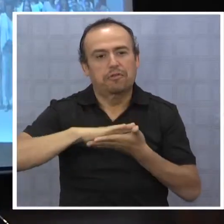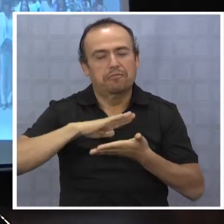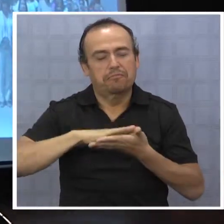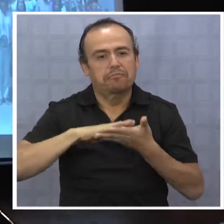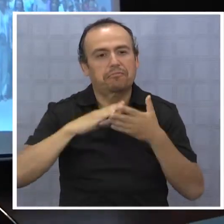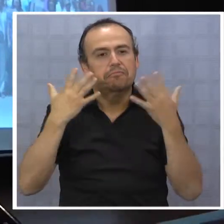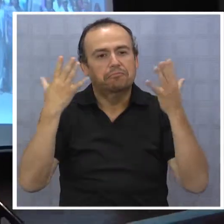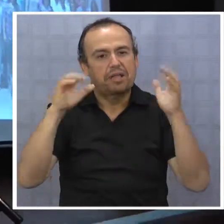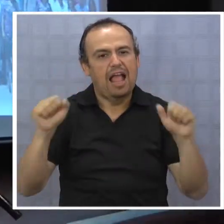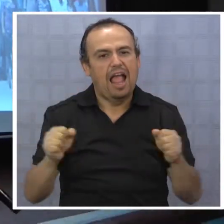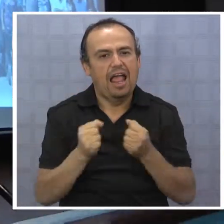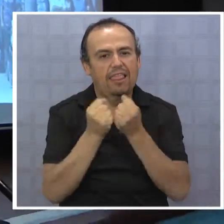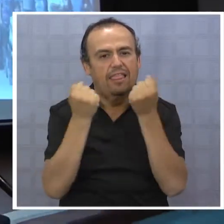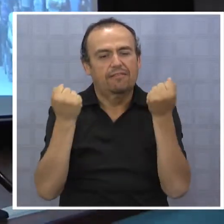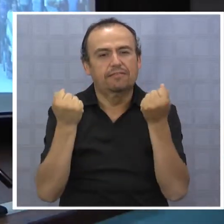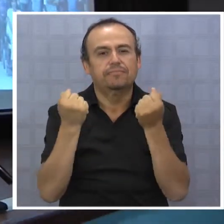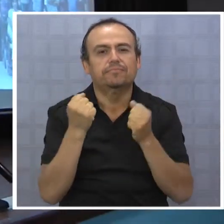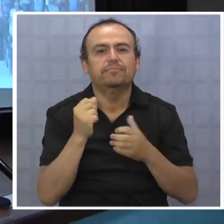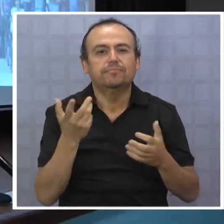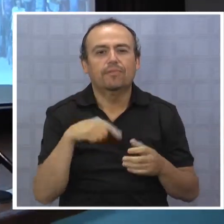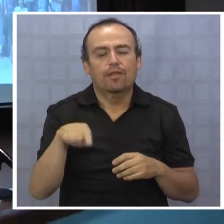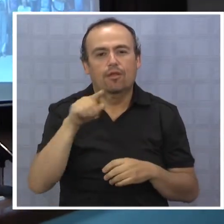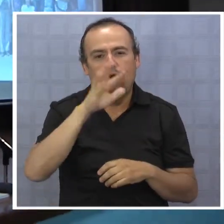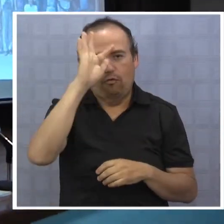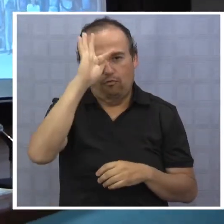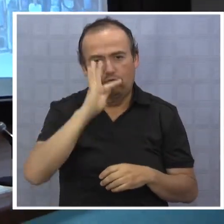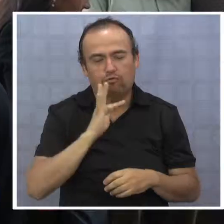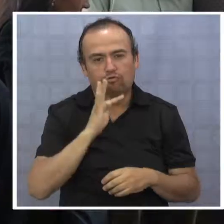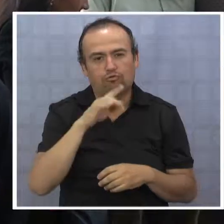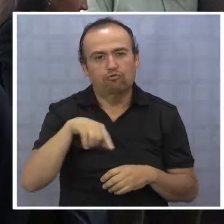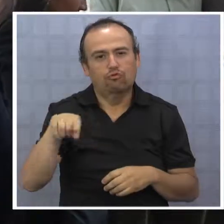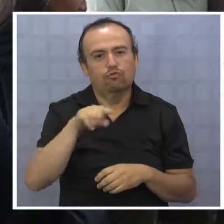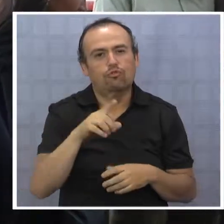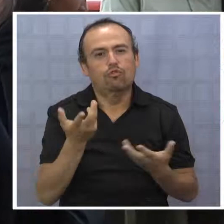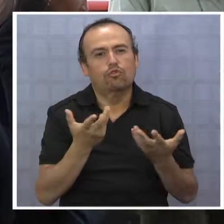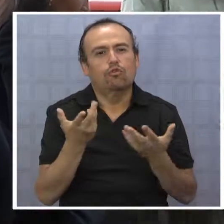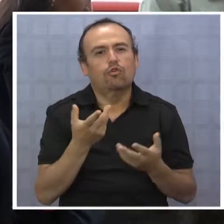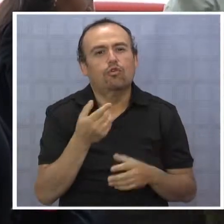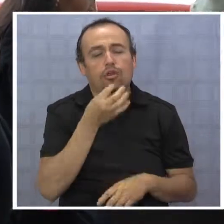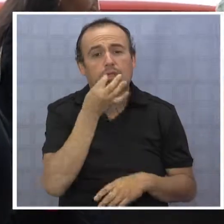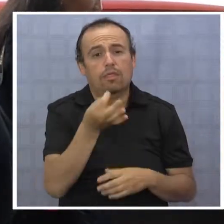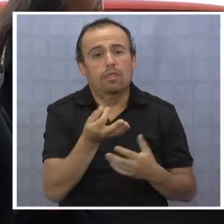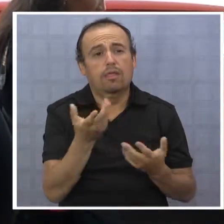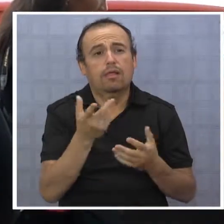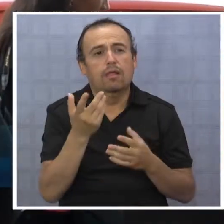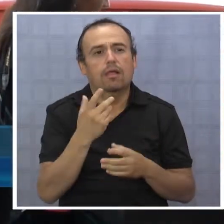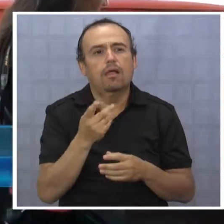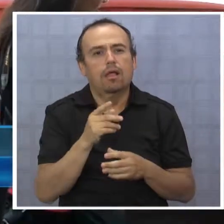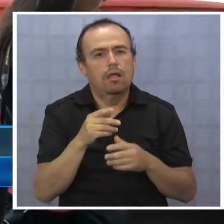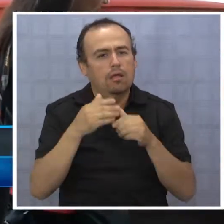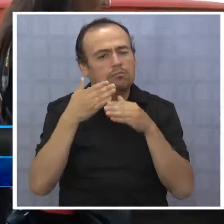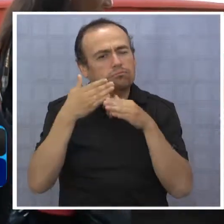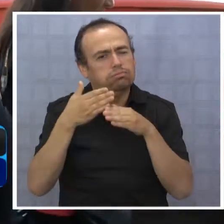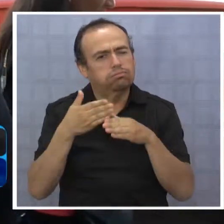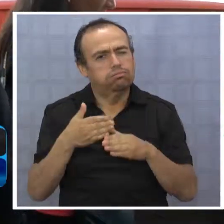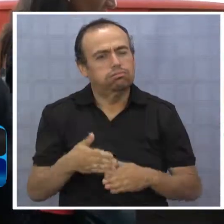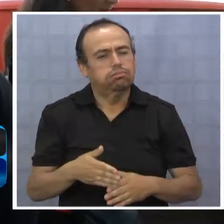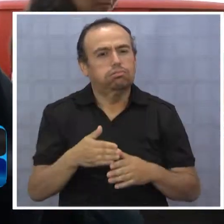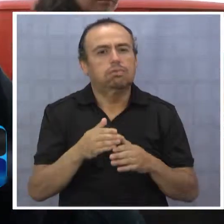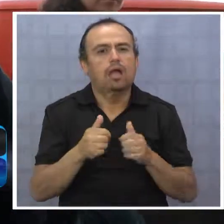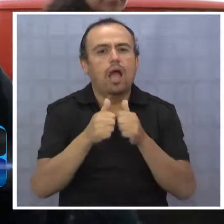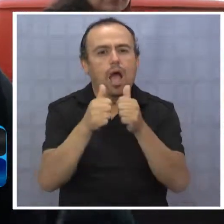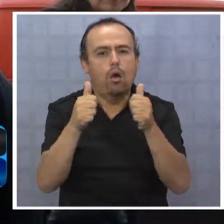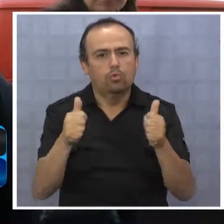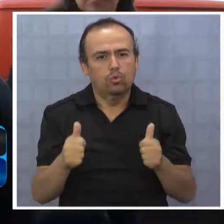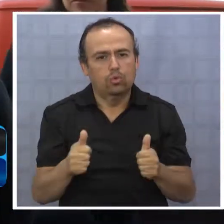importante, sobre todo para festejar a los funcionarios, los funcionarios que, como ahí se dijo, son los que permanecen en el tiempo, las